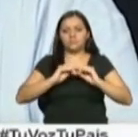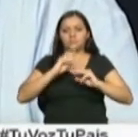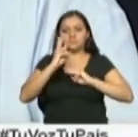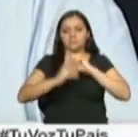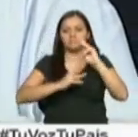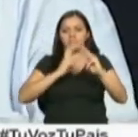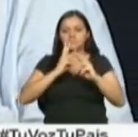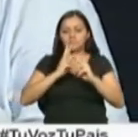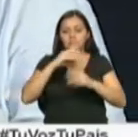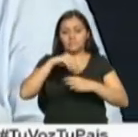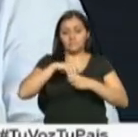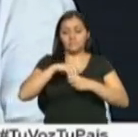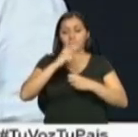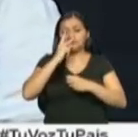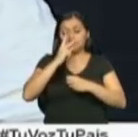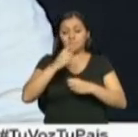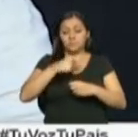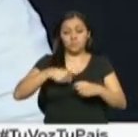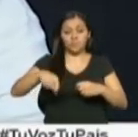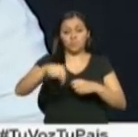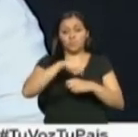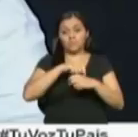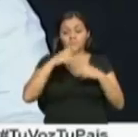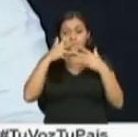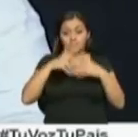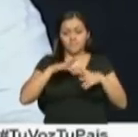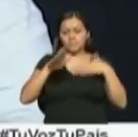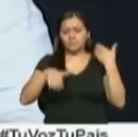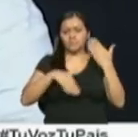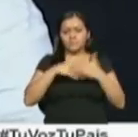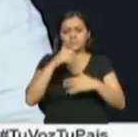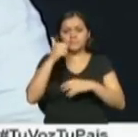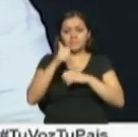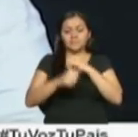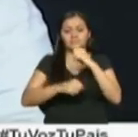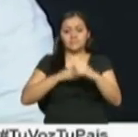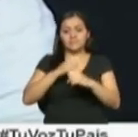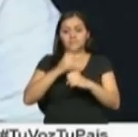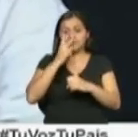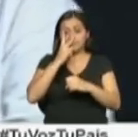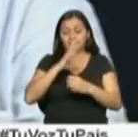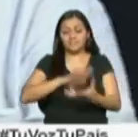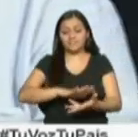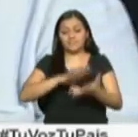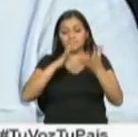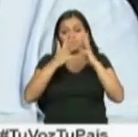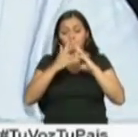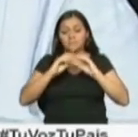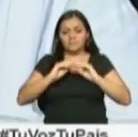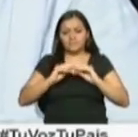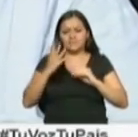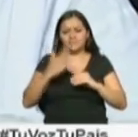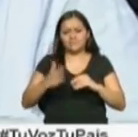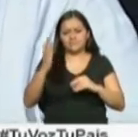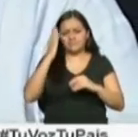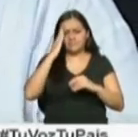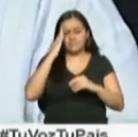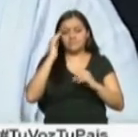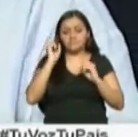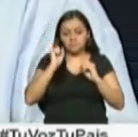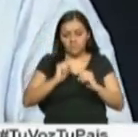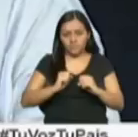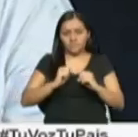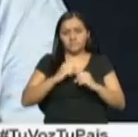mundo. Porque nosotros, que nos hemos jugado una década ganada por esta revolución educativa, sabemos que eso sí